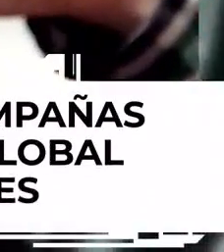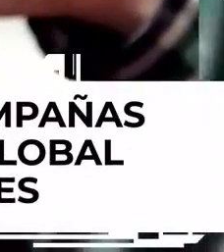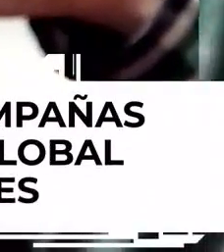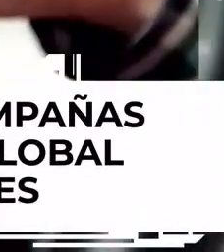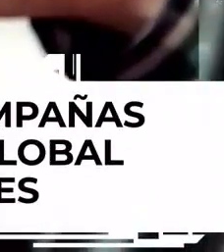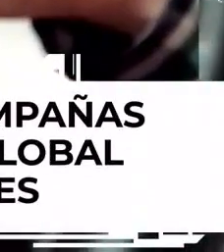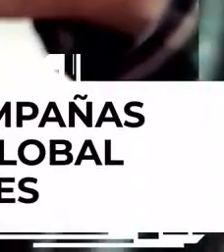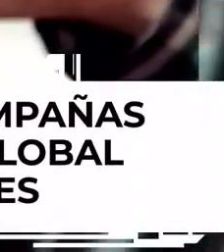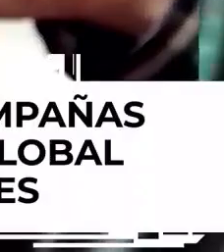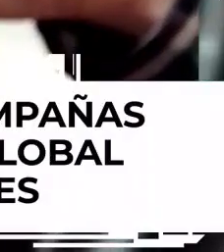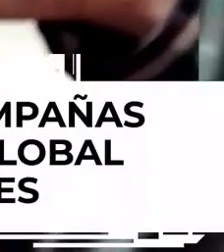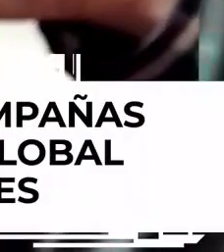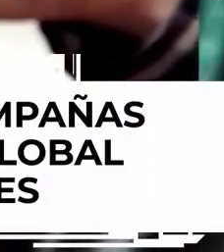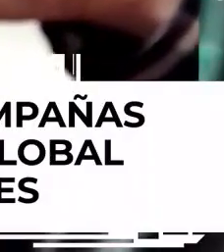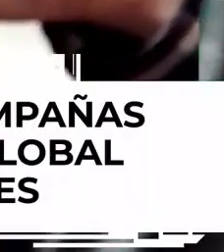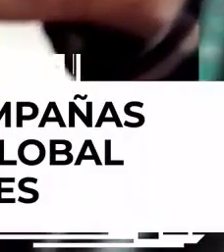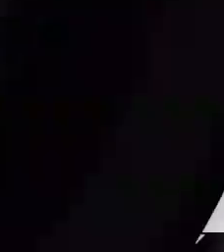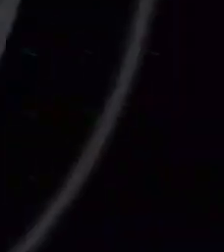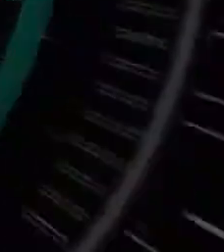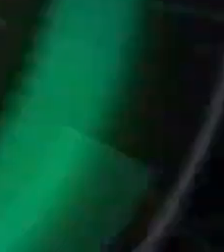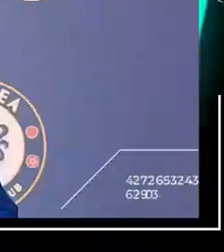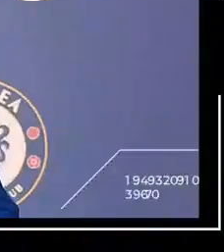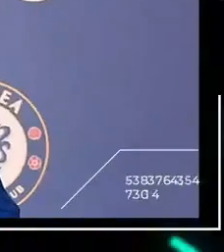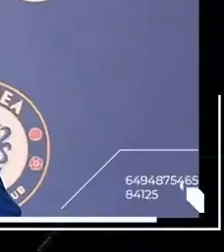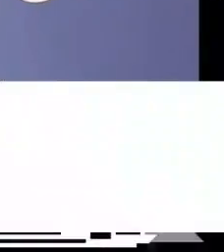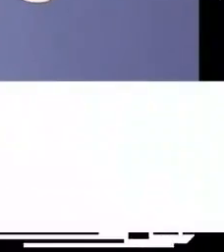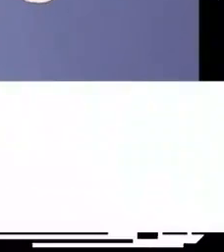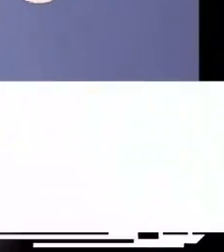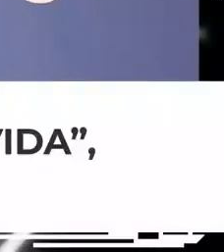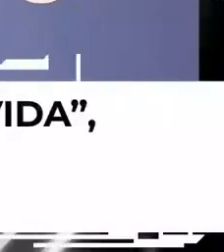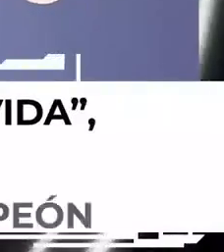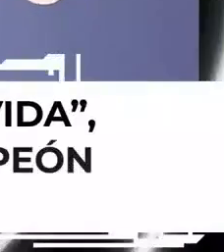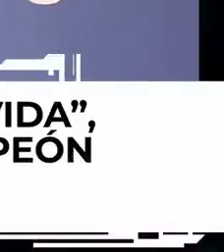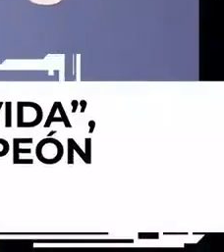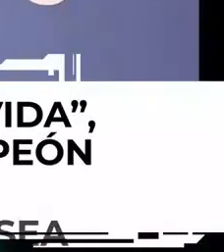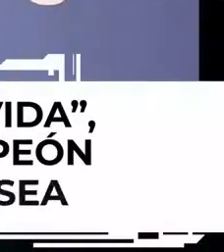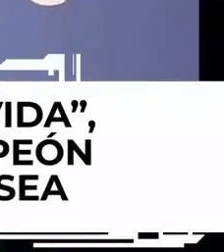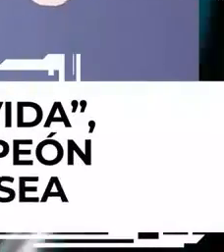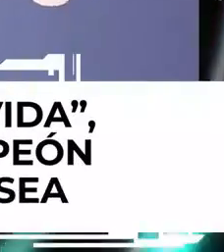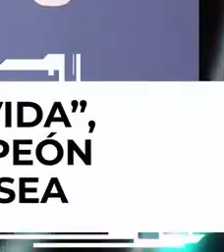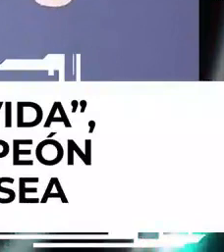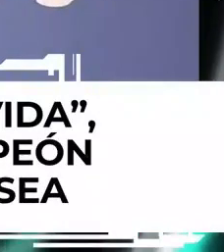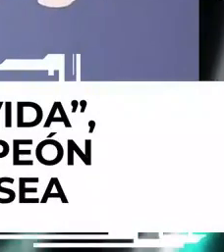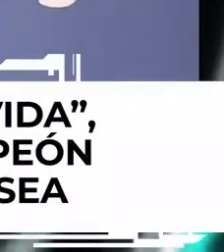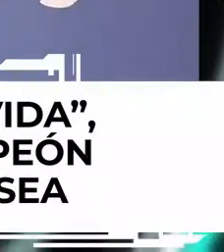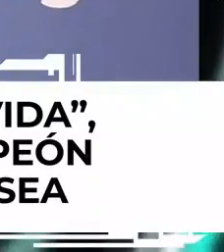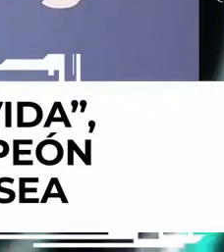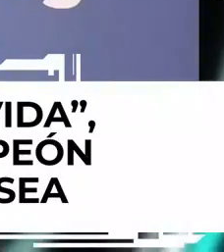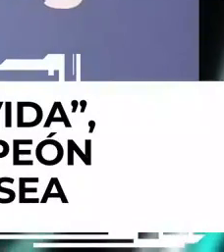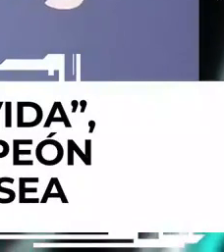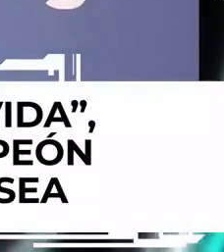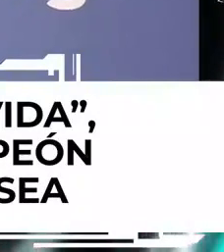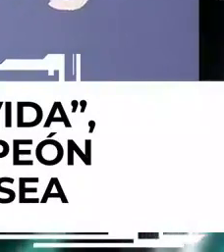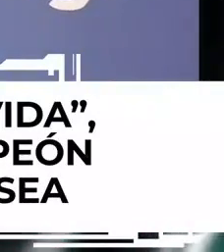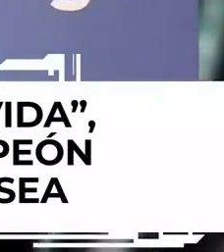la regulación global de las plataformas digitales. Todo pasó muy rápido en mi vida, admitió Enzo Fernández, campeón